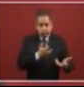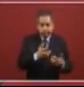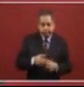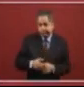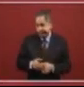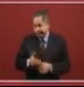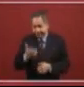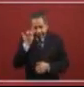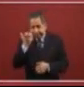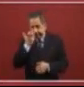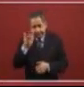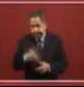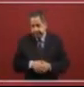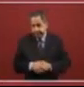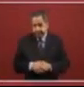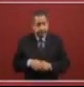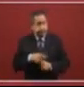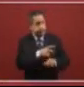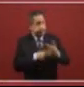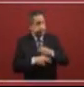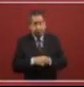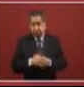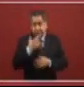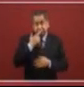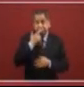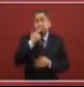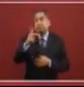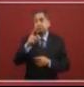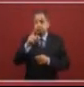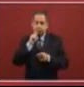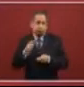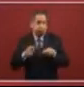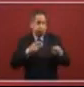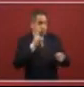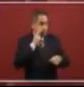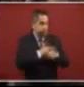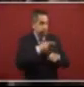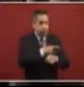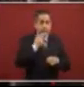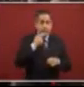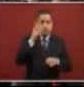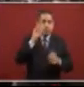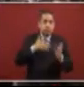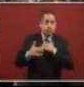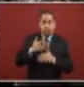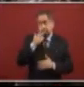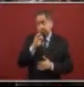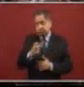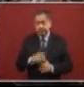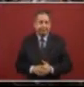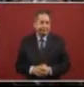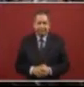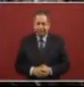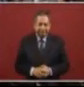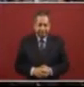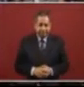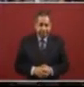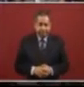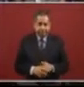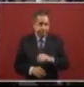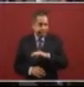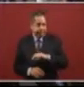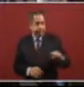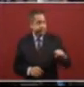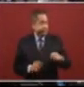iban a rendir más para el desarrollo, que la privatización era como